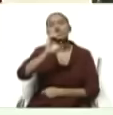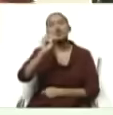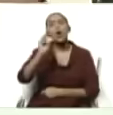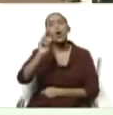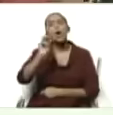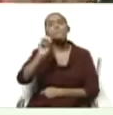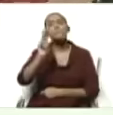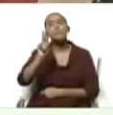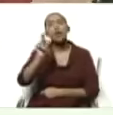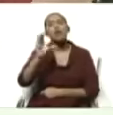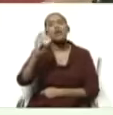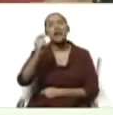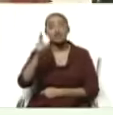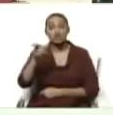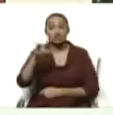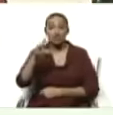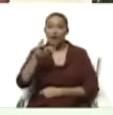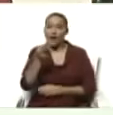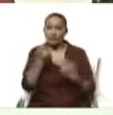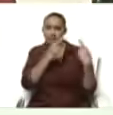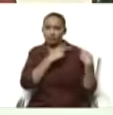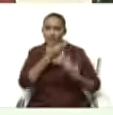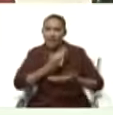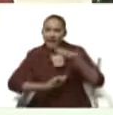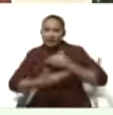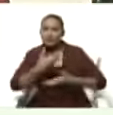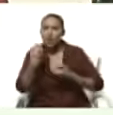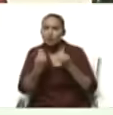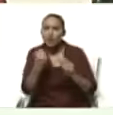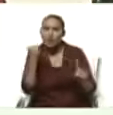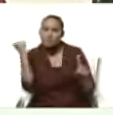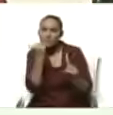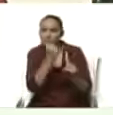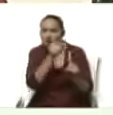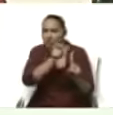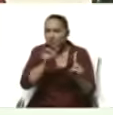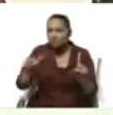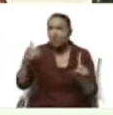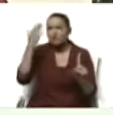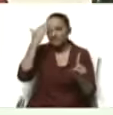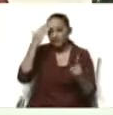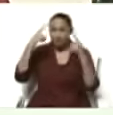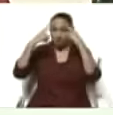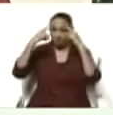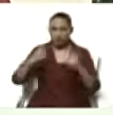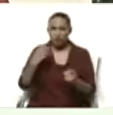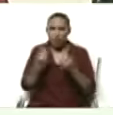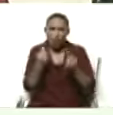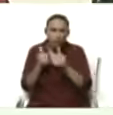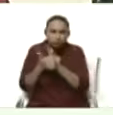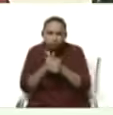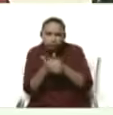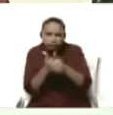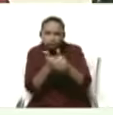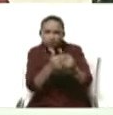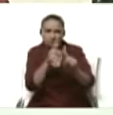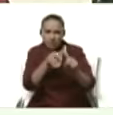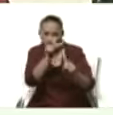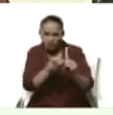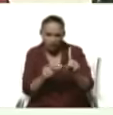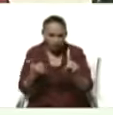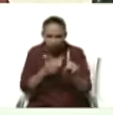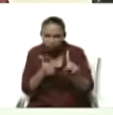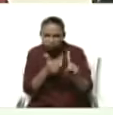negocio sabe cómo matar gente sabe cómo asesinar gente cómo perseguir gente